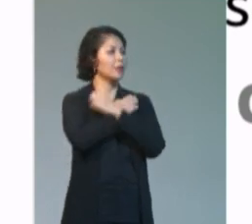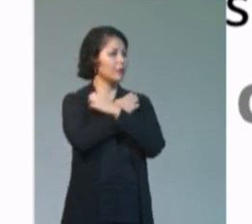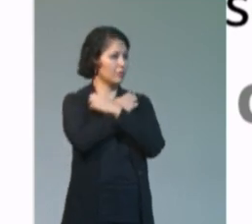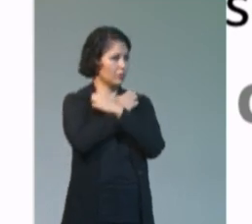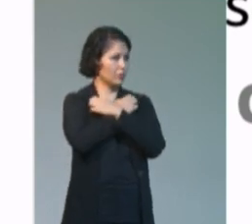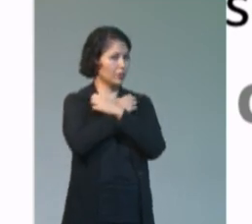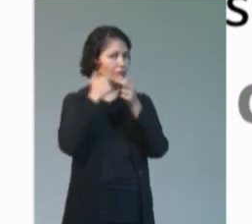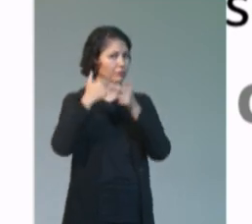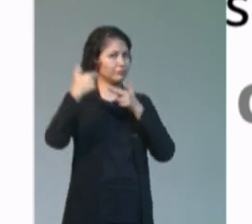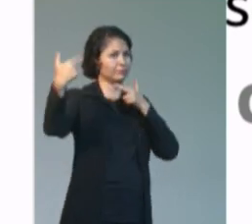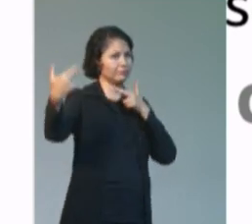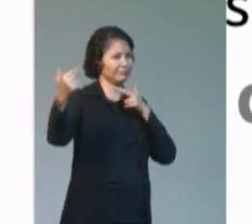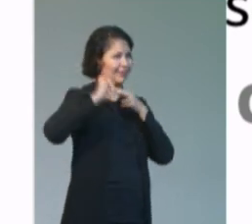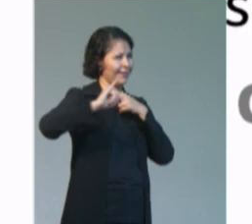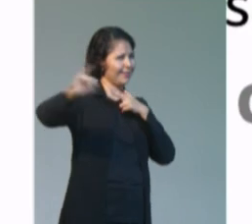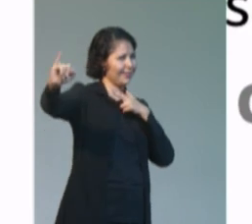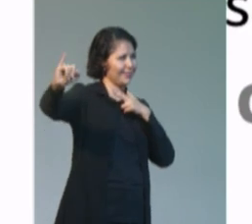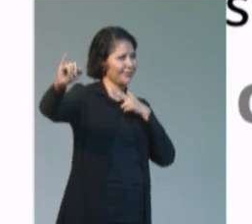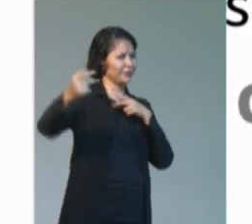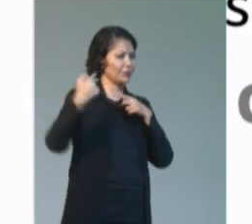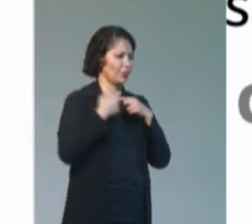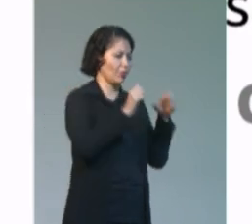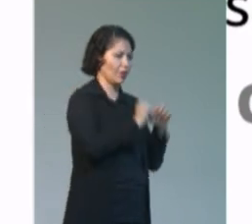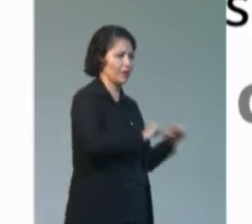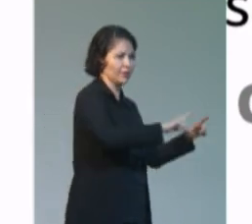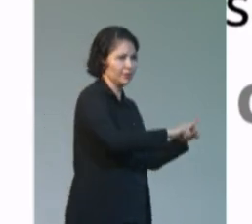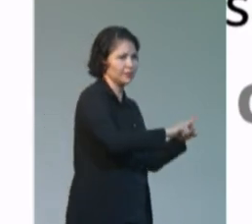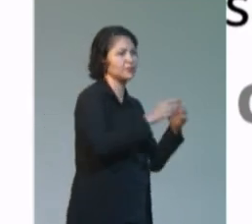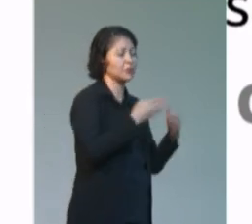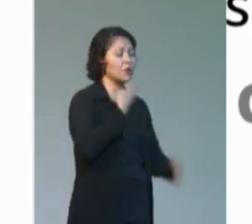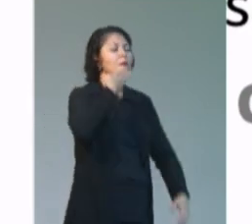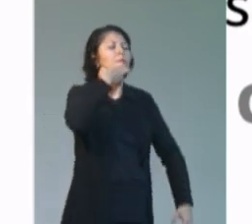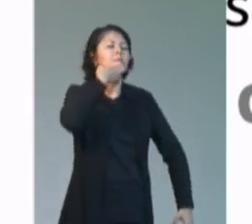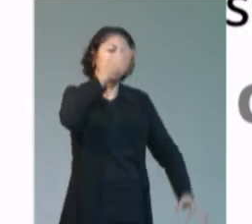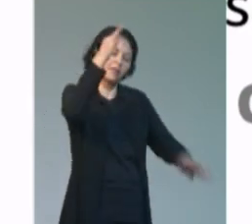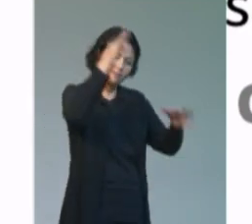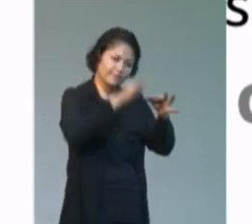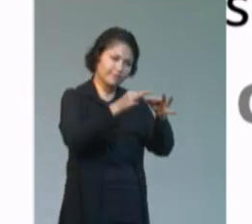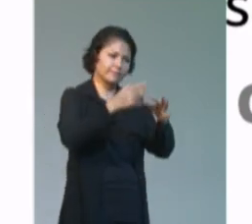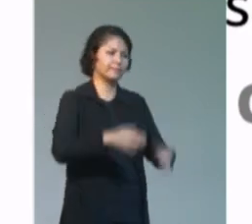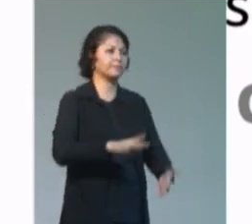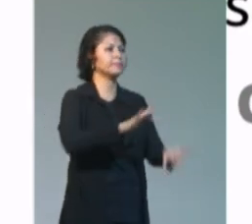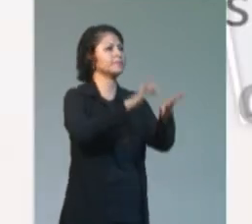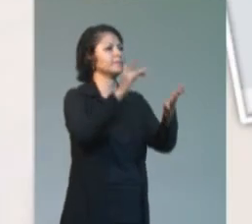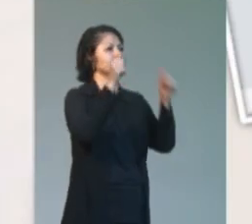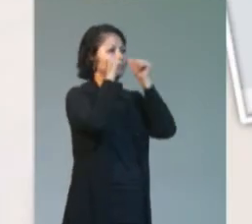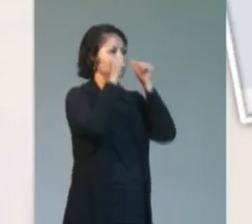distancia o presencial sino que sea de calidad muchas gracias por su atención